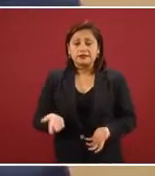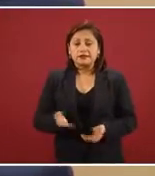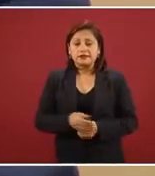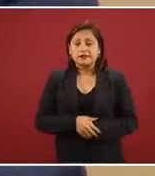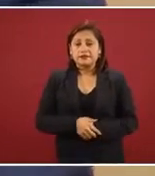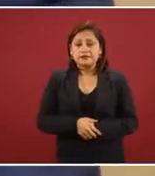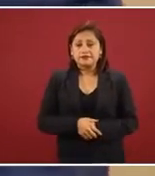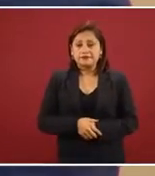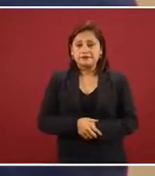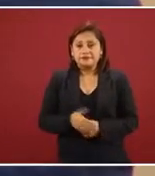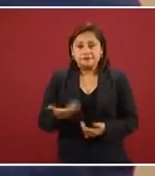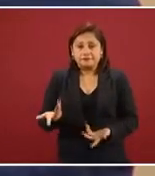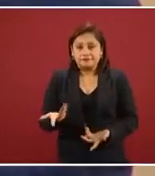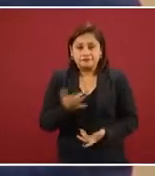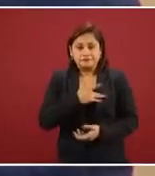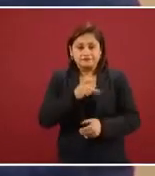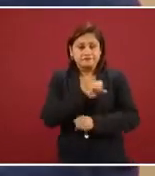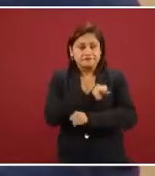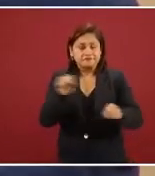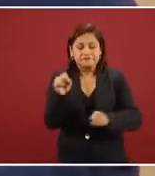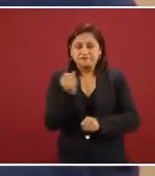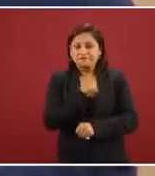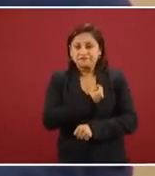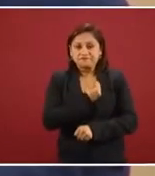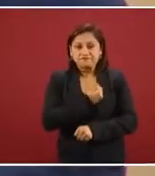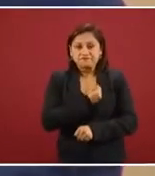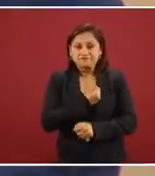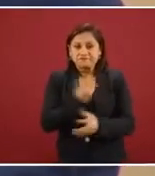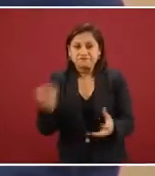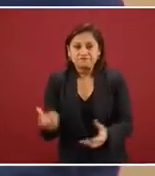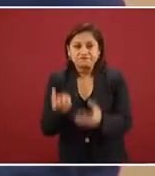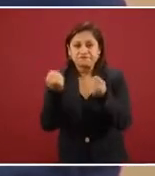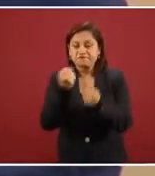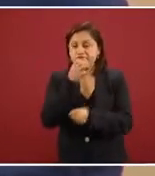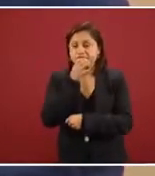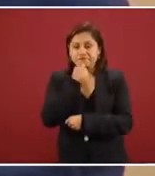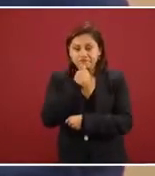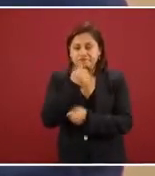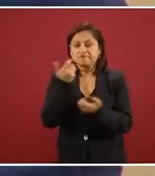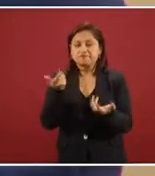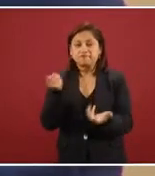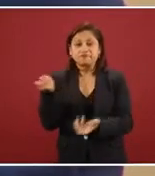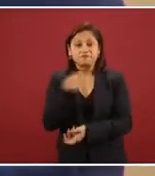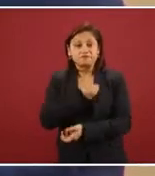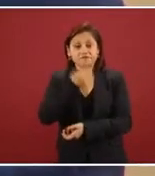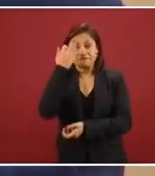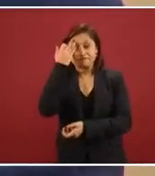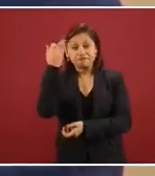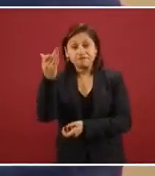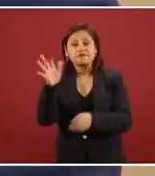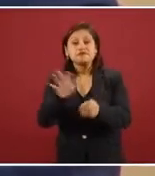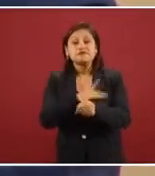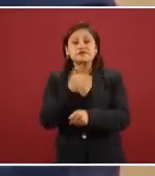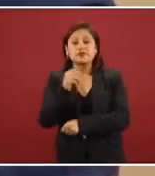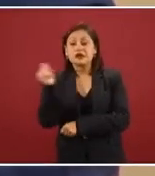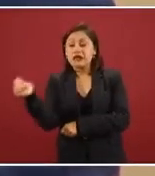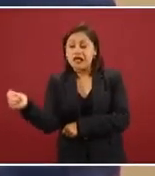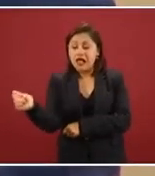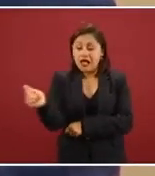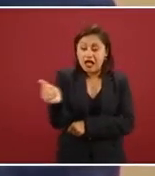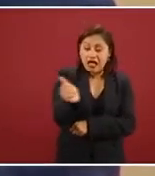no aguanta estamos hablando de traslados de 5